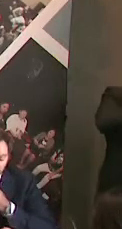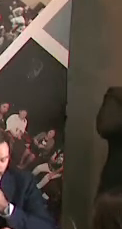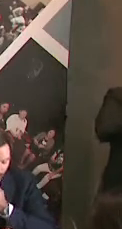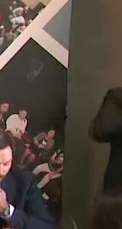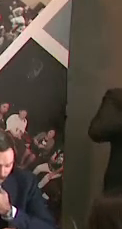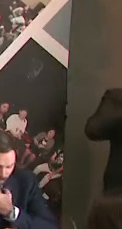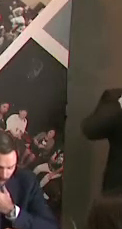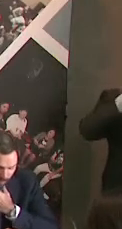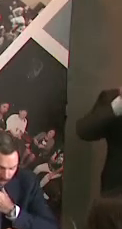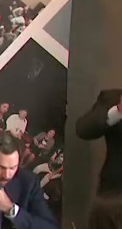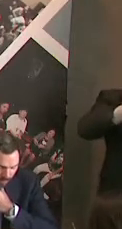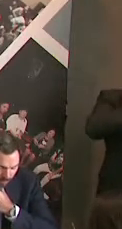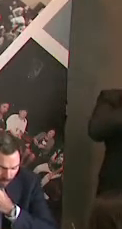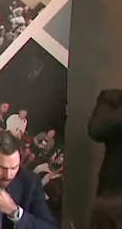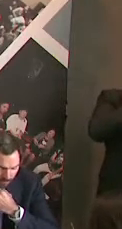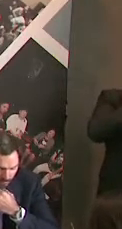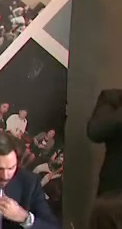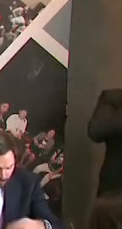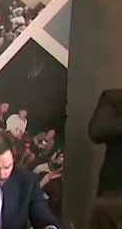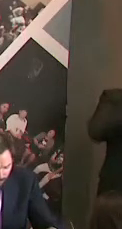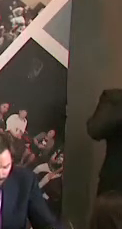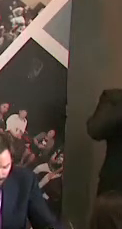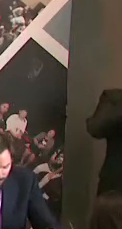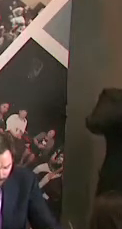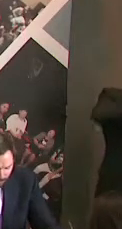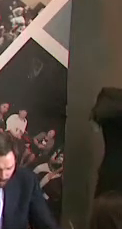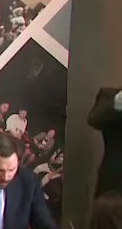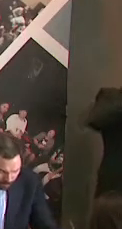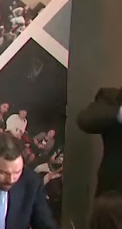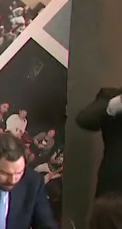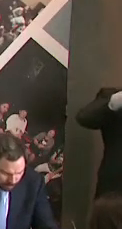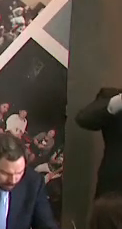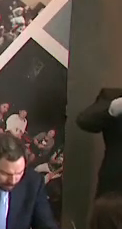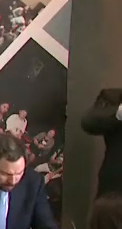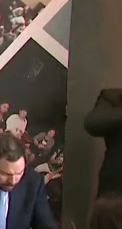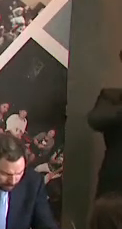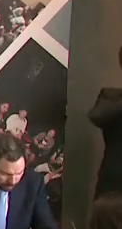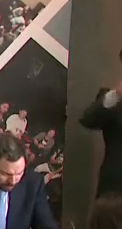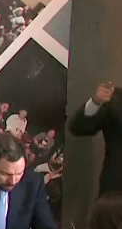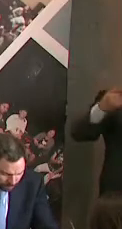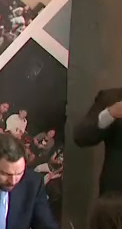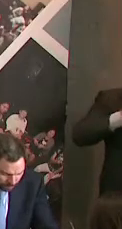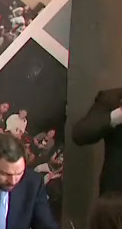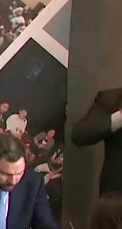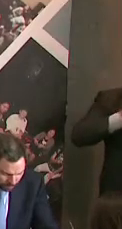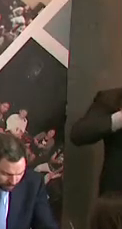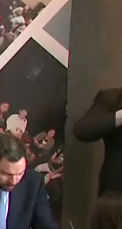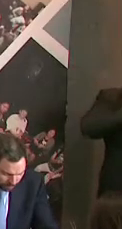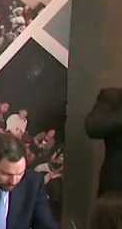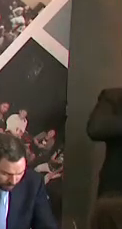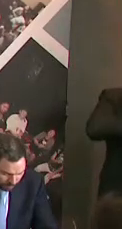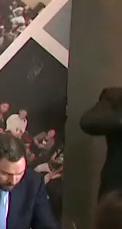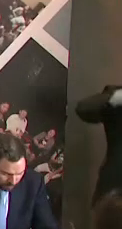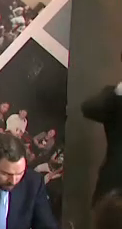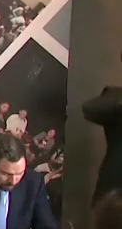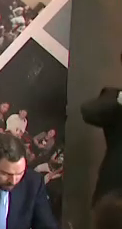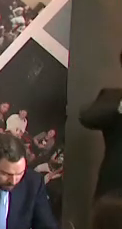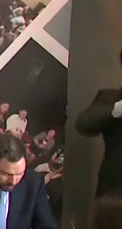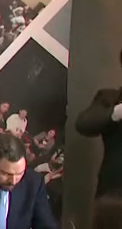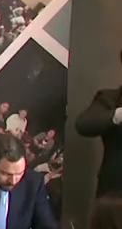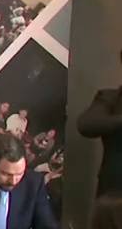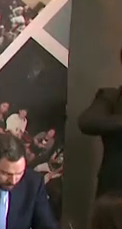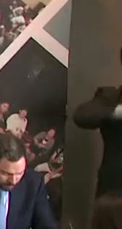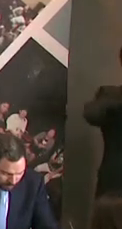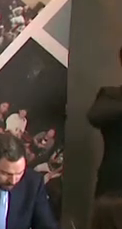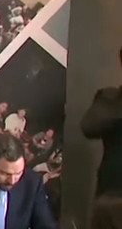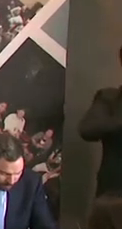porque asumen un compromiso muy importante de género, un compromiso muy importante con la democracia, un compromiso muy importante con